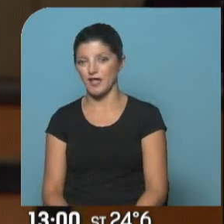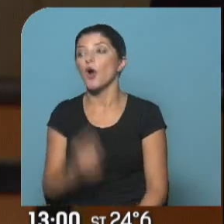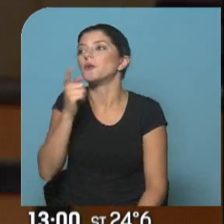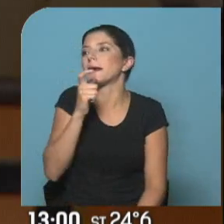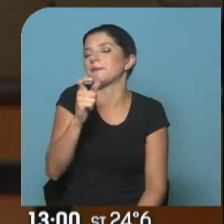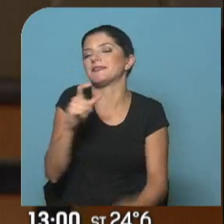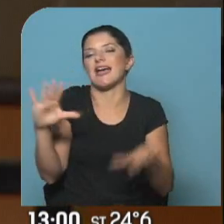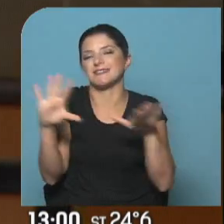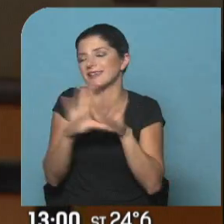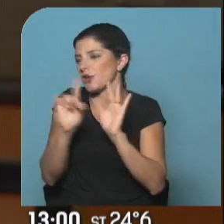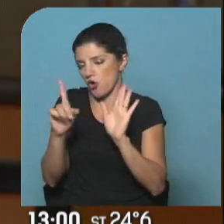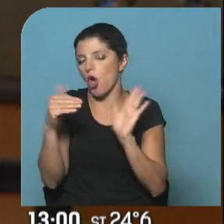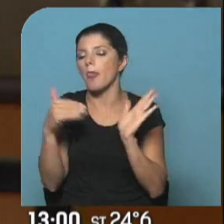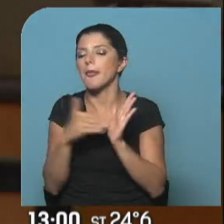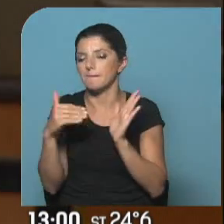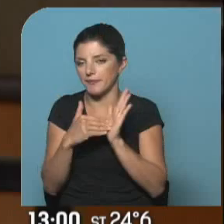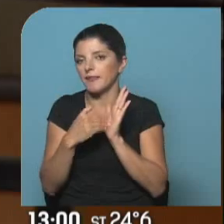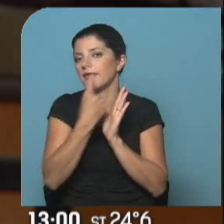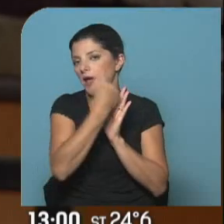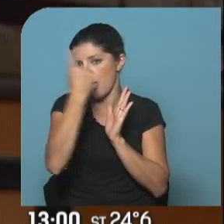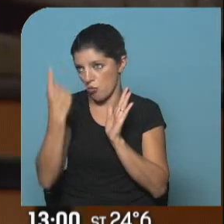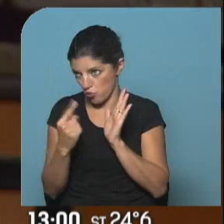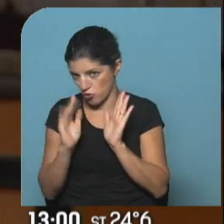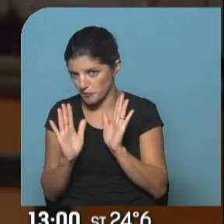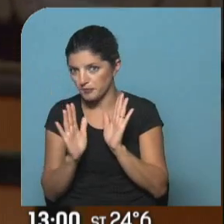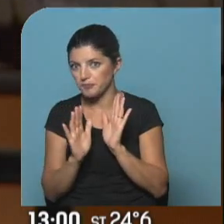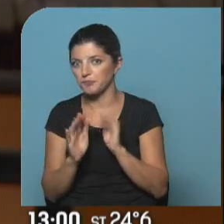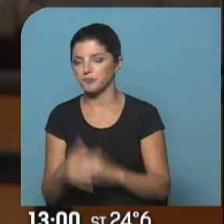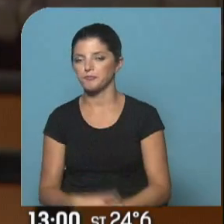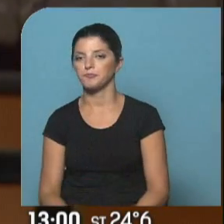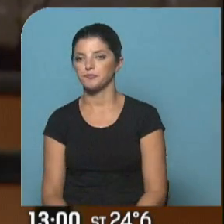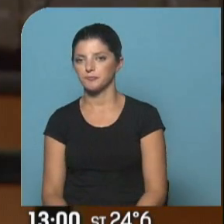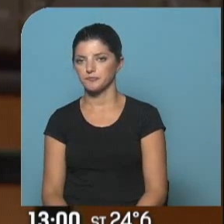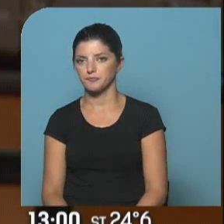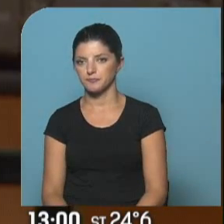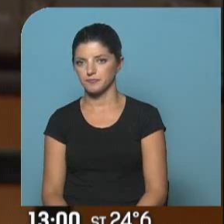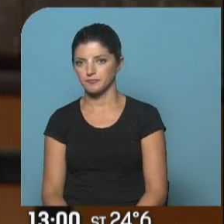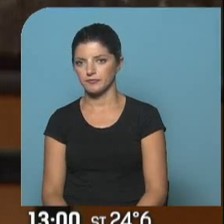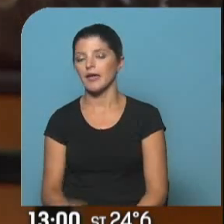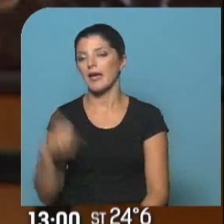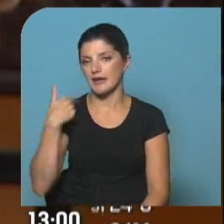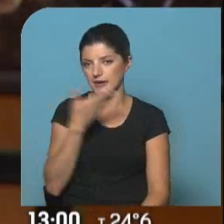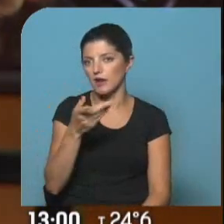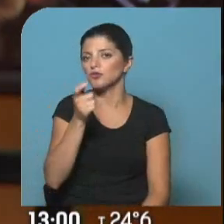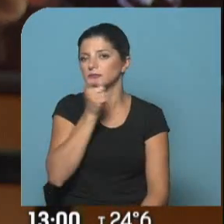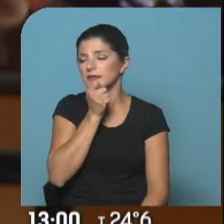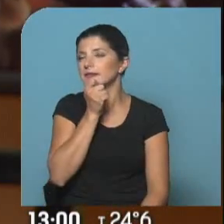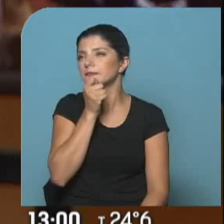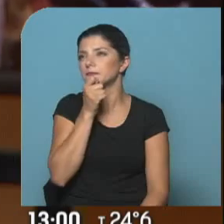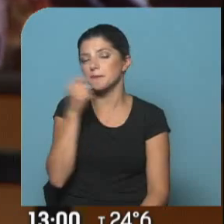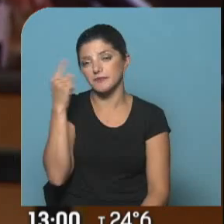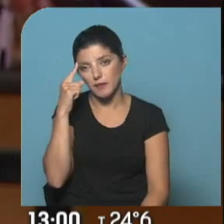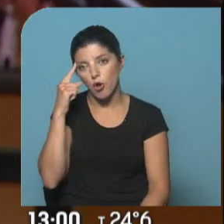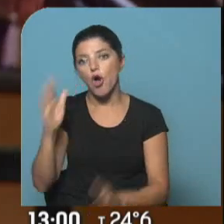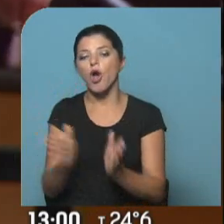respuesta porque va a depender de un poco cómo uno enfoque el problema. Pero en general los países, se supone que si uno lee los libros blancos, que son los